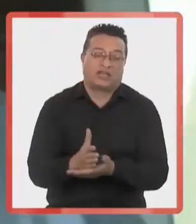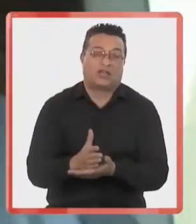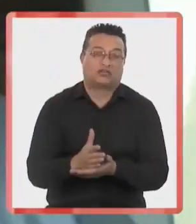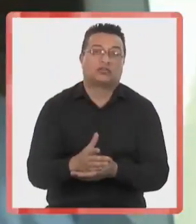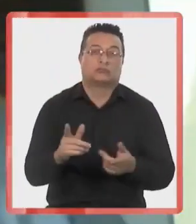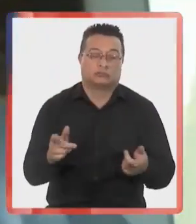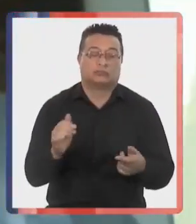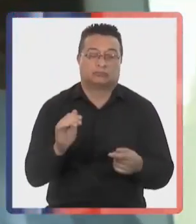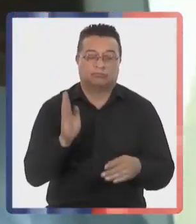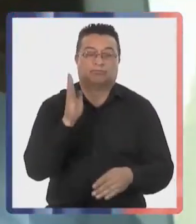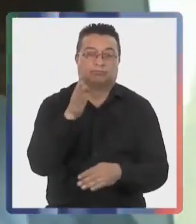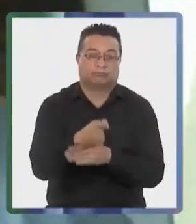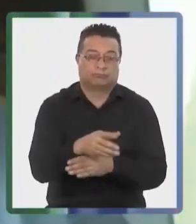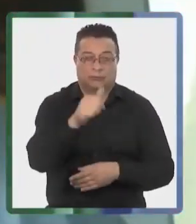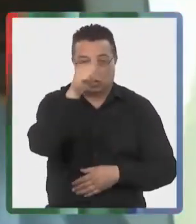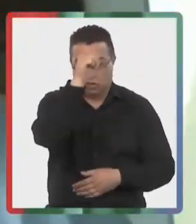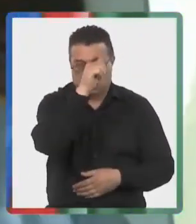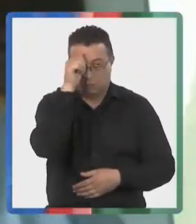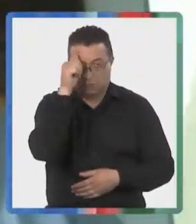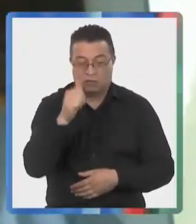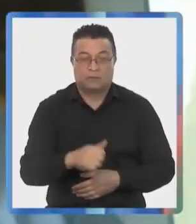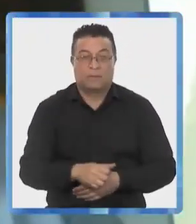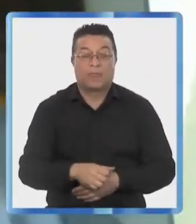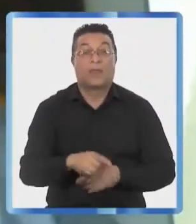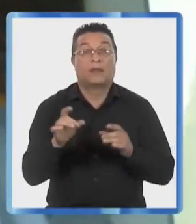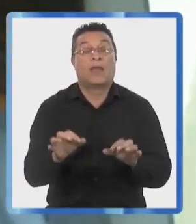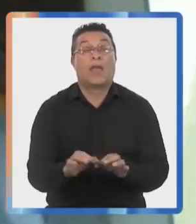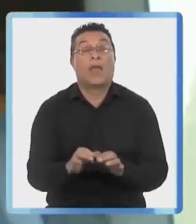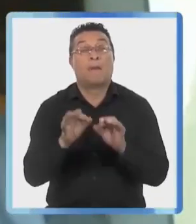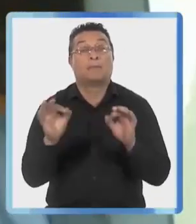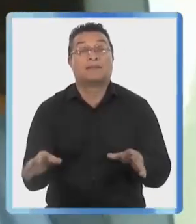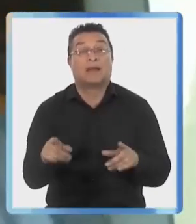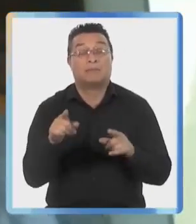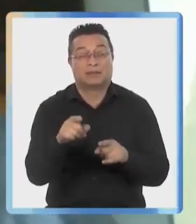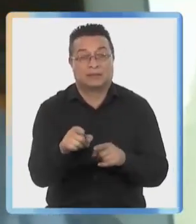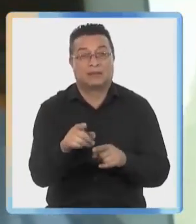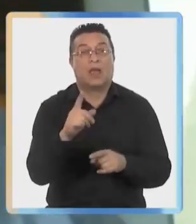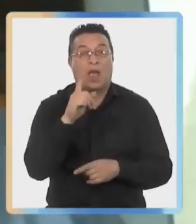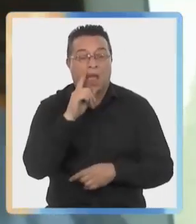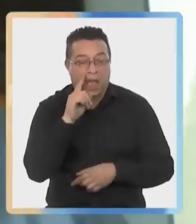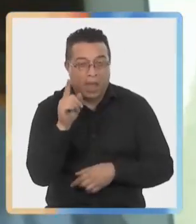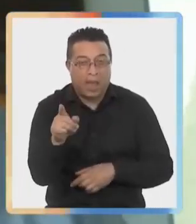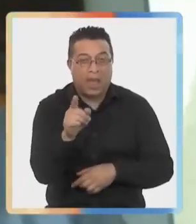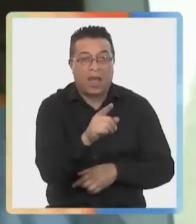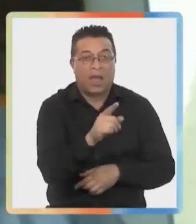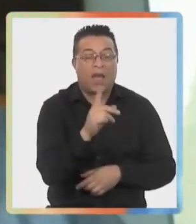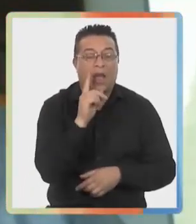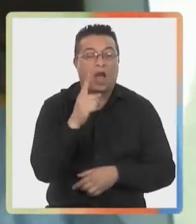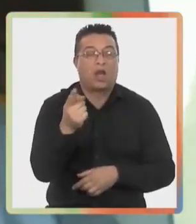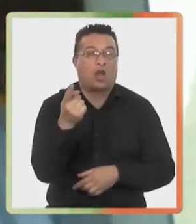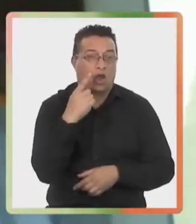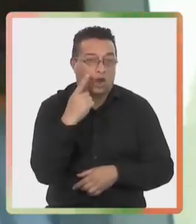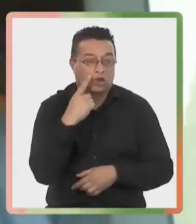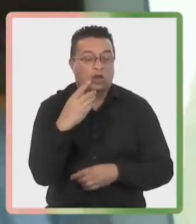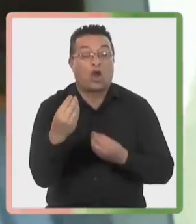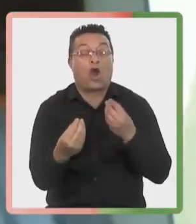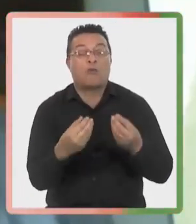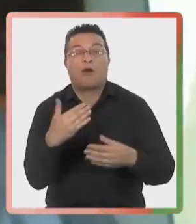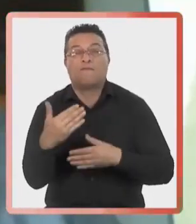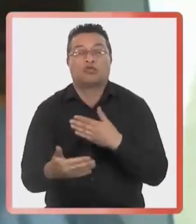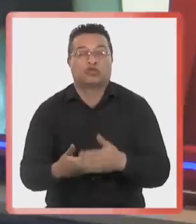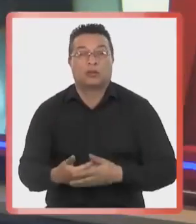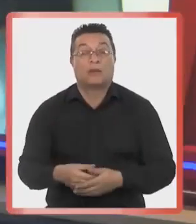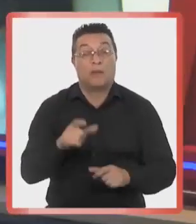modos es llegar el día domingo, ¿ya? Especialmente en este caso cuando tienen conocimiento de cómo